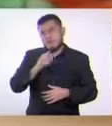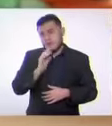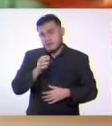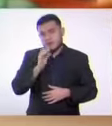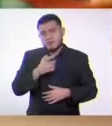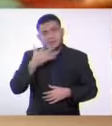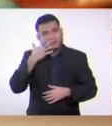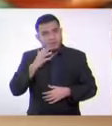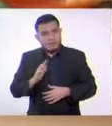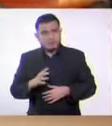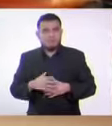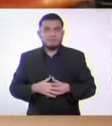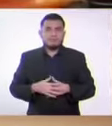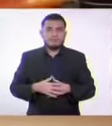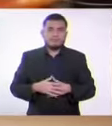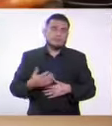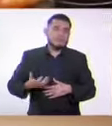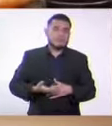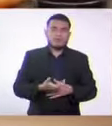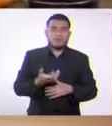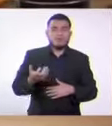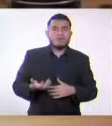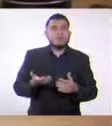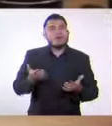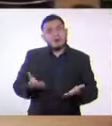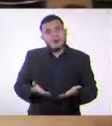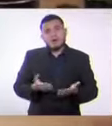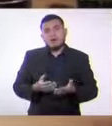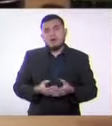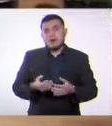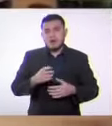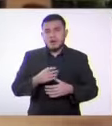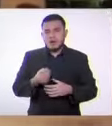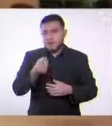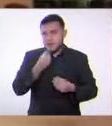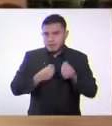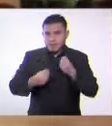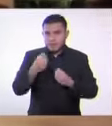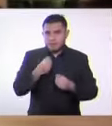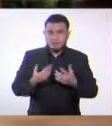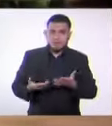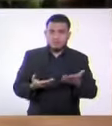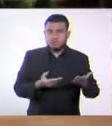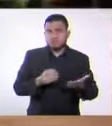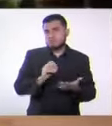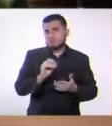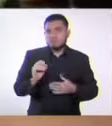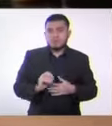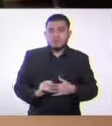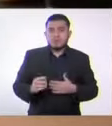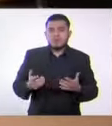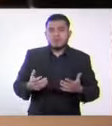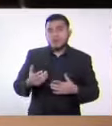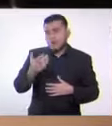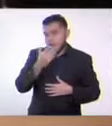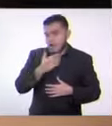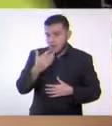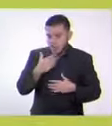pues casi todos los alimentos aportan un porcentaje de agua al organismo.